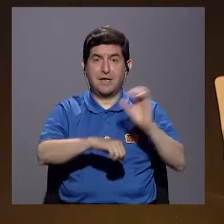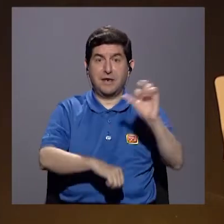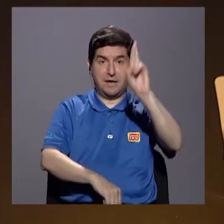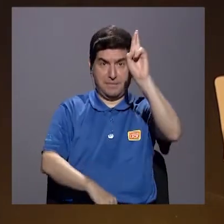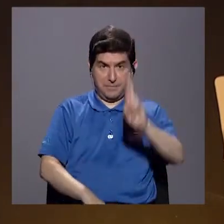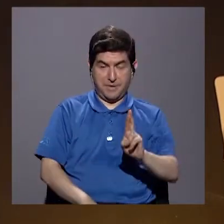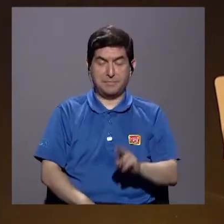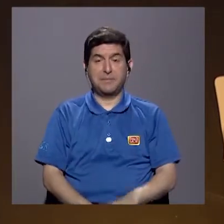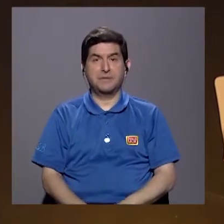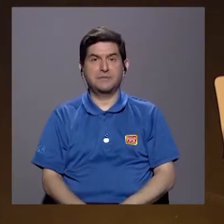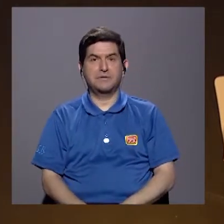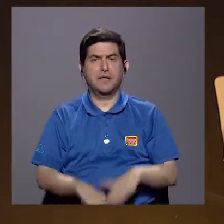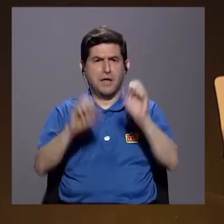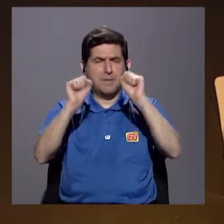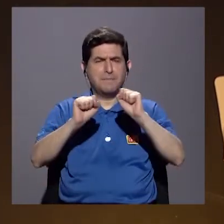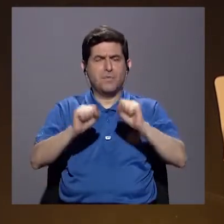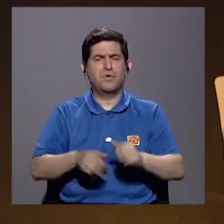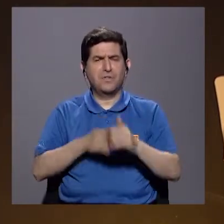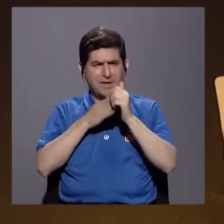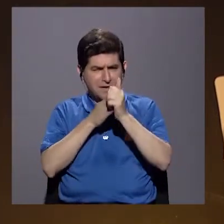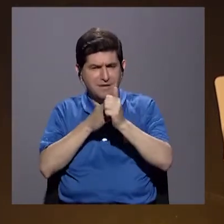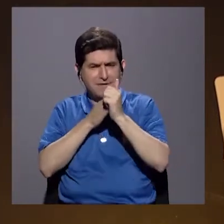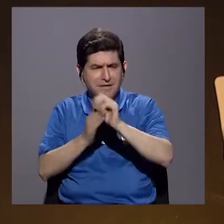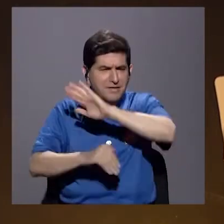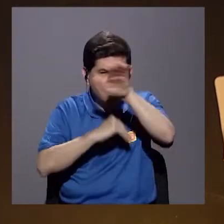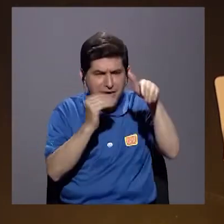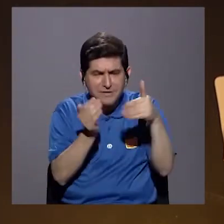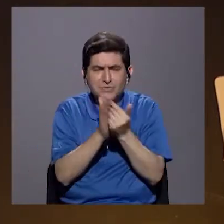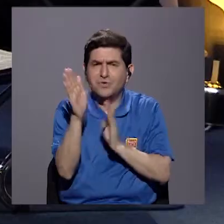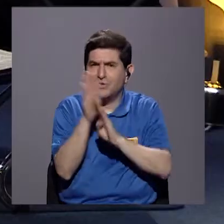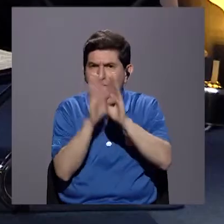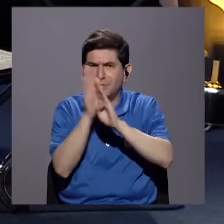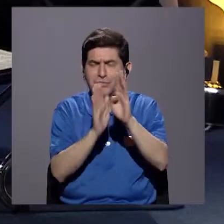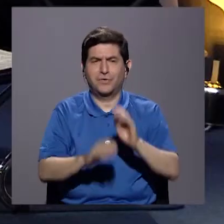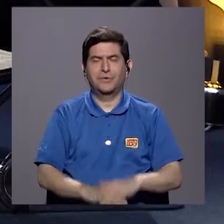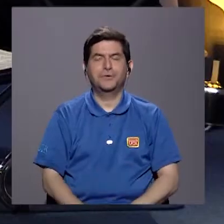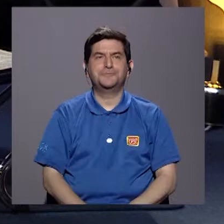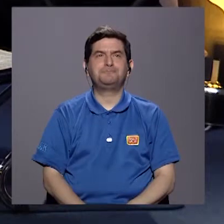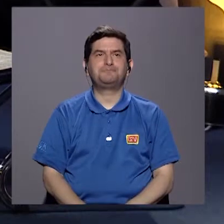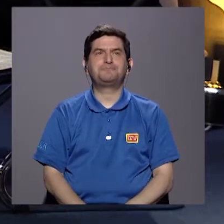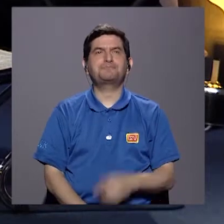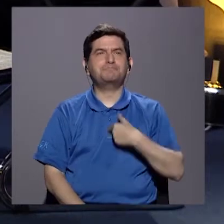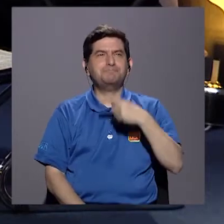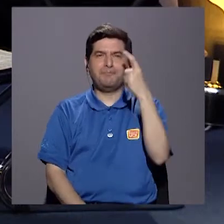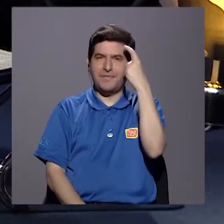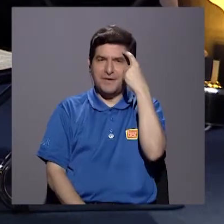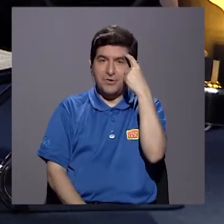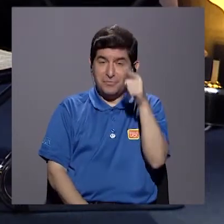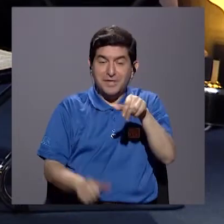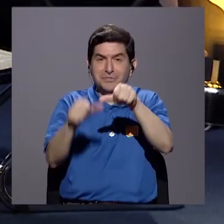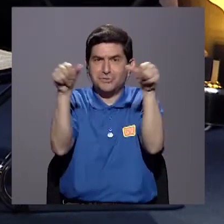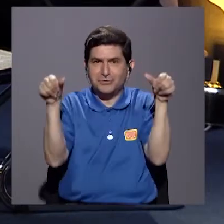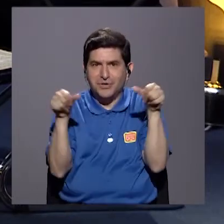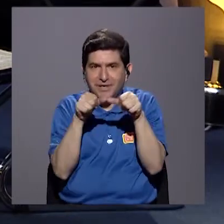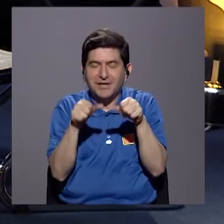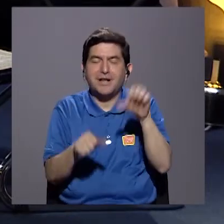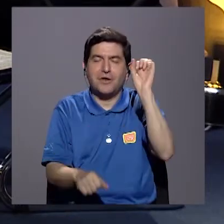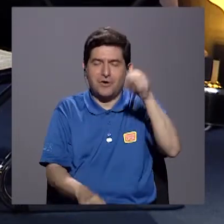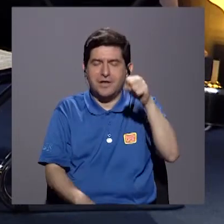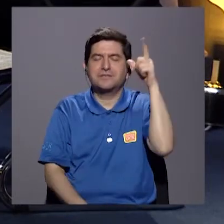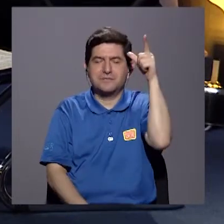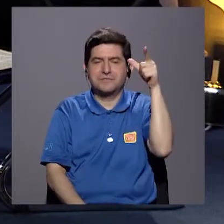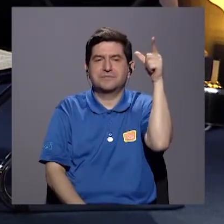estar, digamos, en el pináculo de todo este desarrollo. Bueno, vamos a ver, yo pienso que en esos campos, sin lugar a